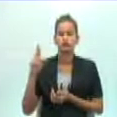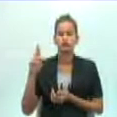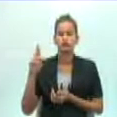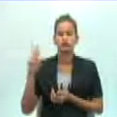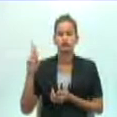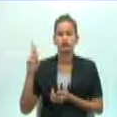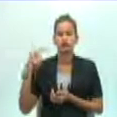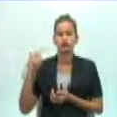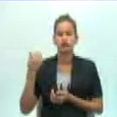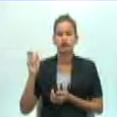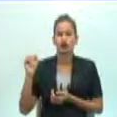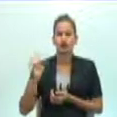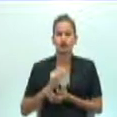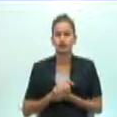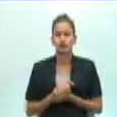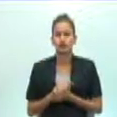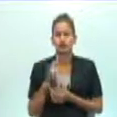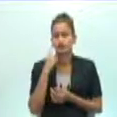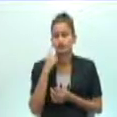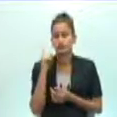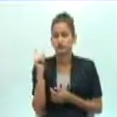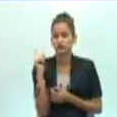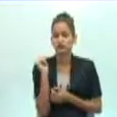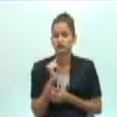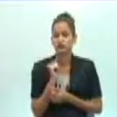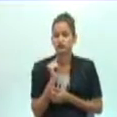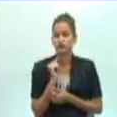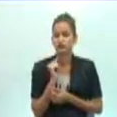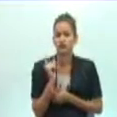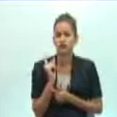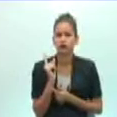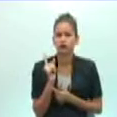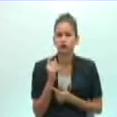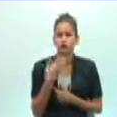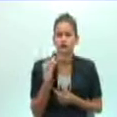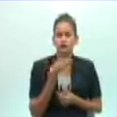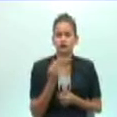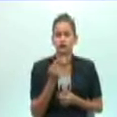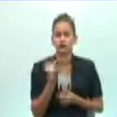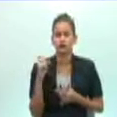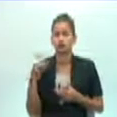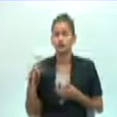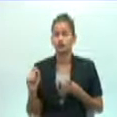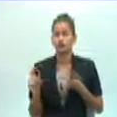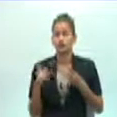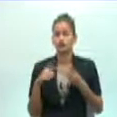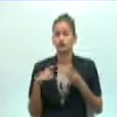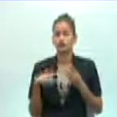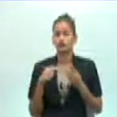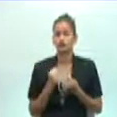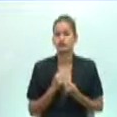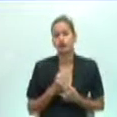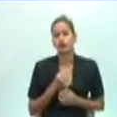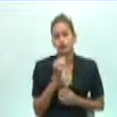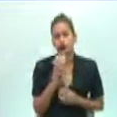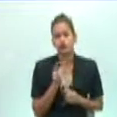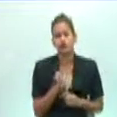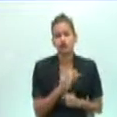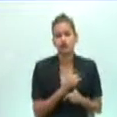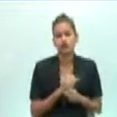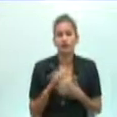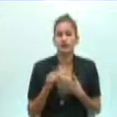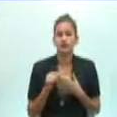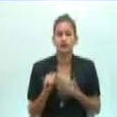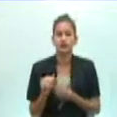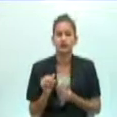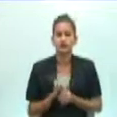ahí representado, que además también es un discurso que sirve de guía. Fíjense que estamos